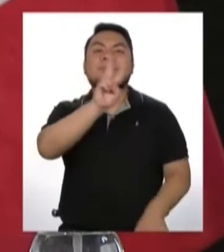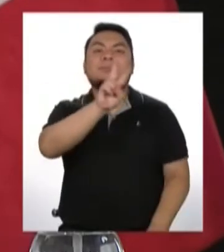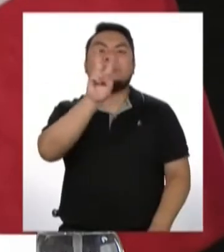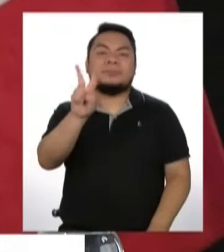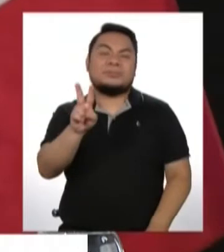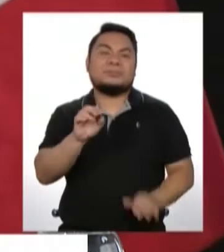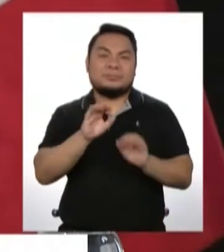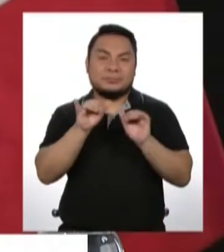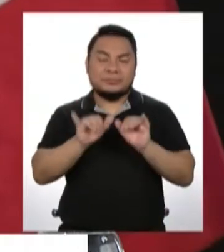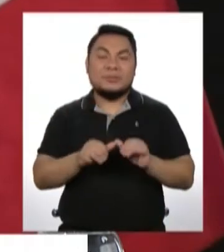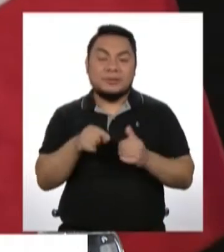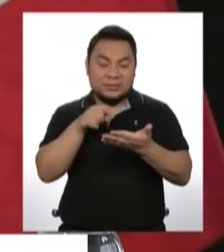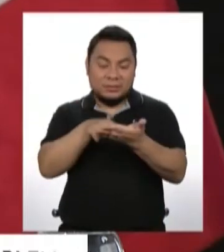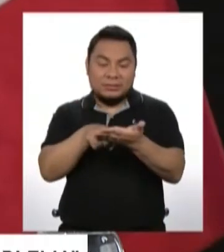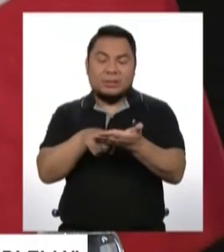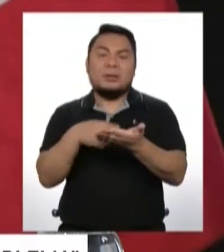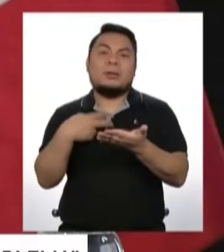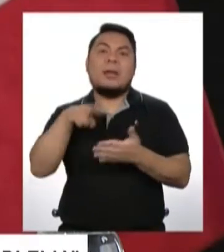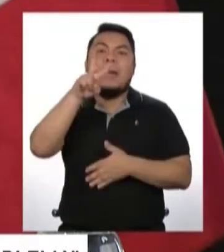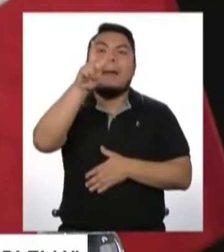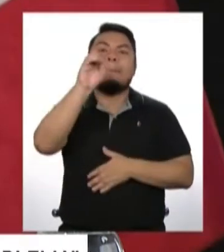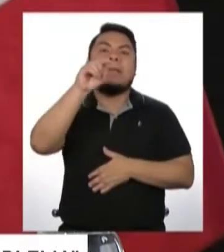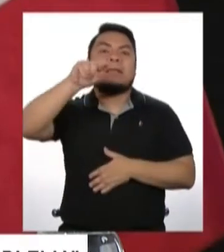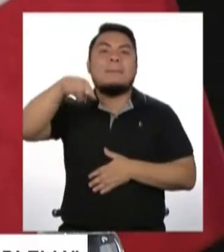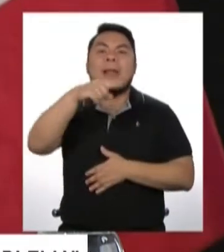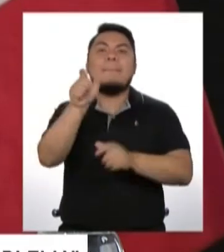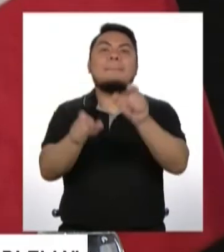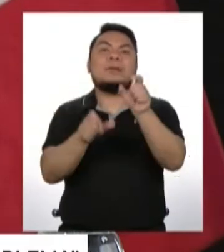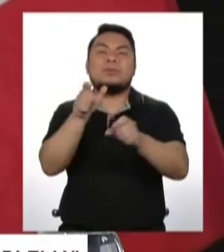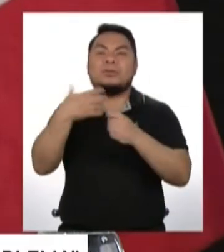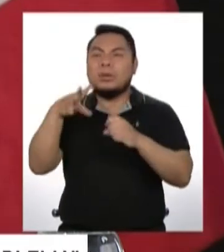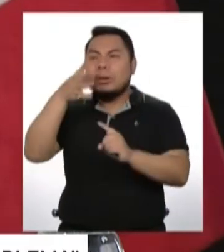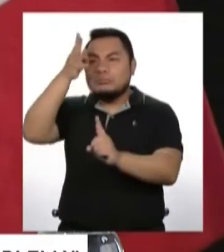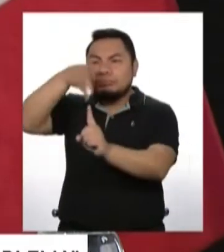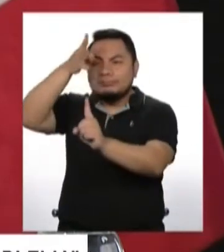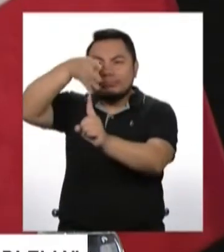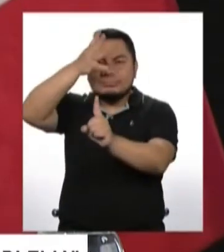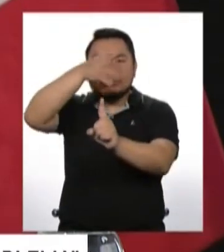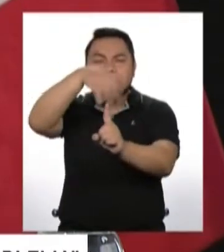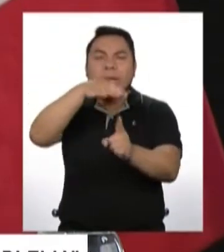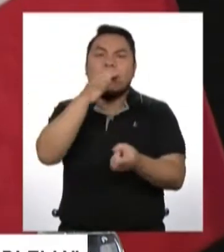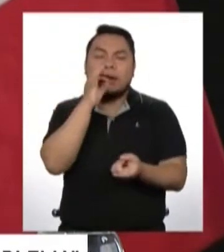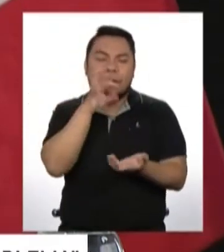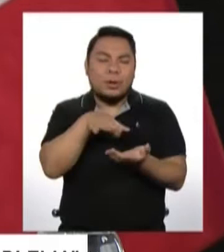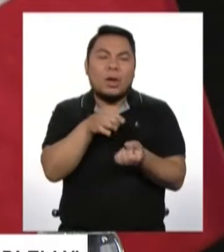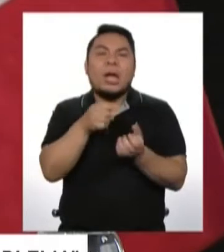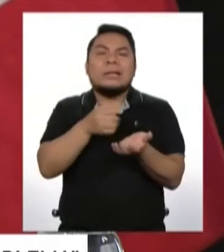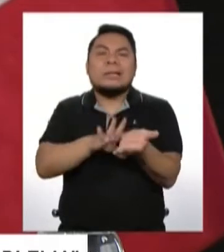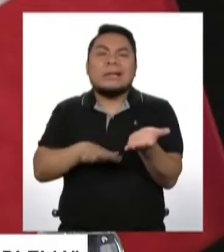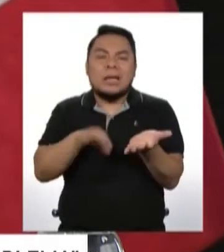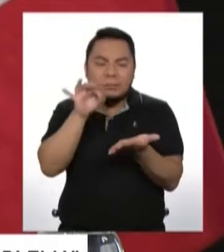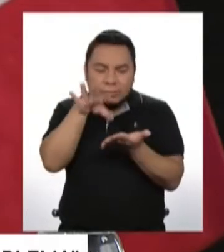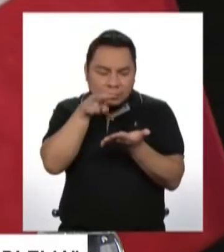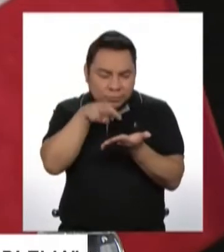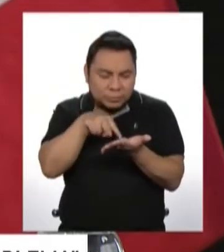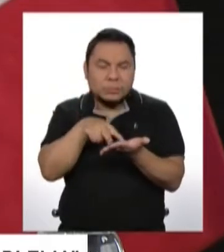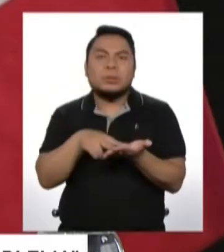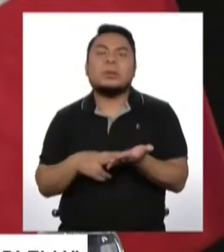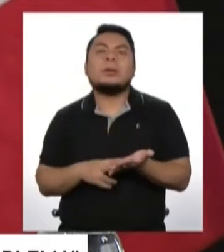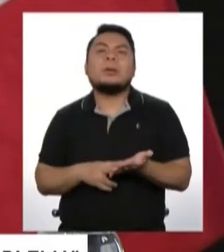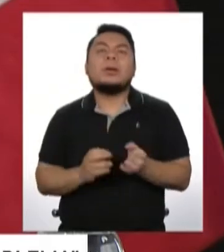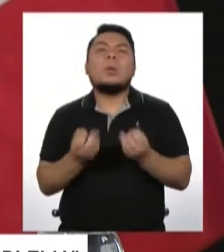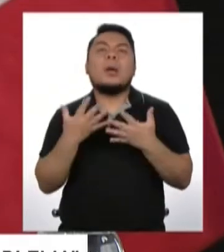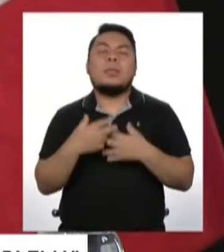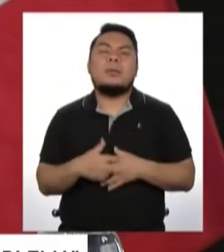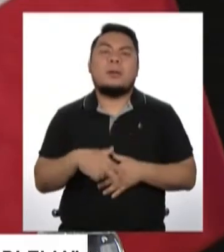más de 20.000 personas que hemos tomado la muestra, de los cuales son